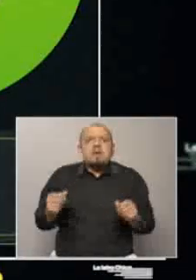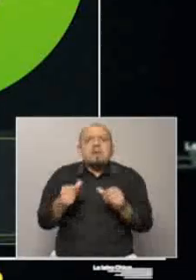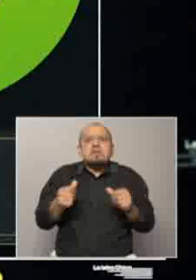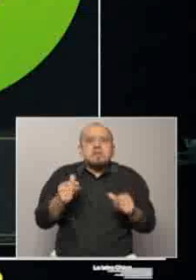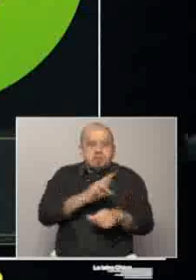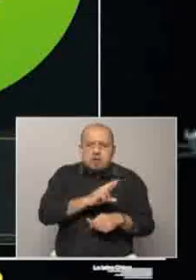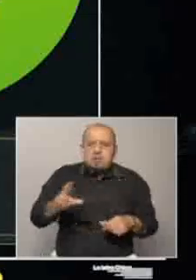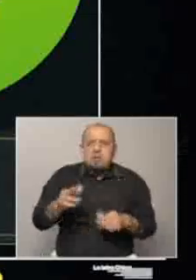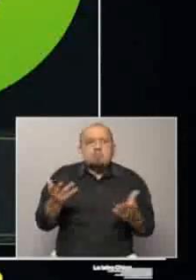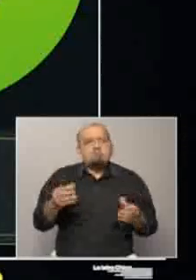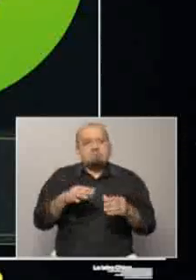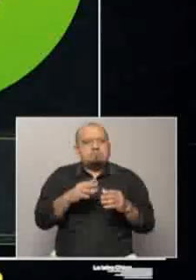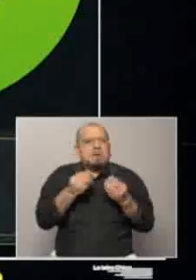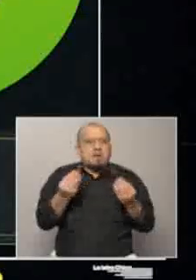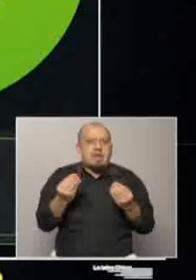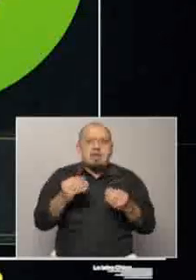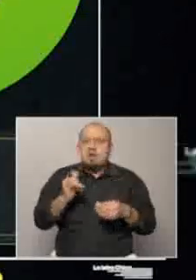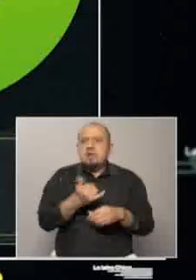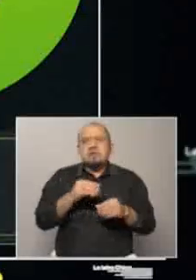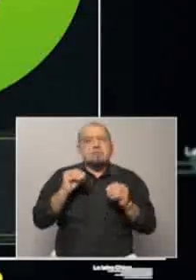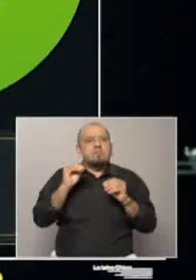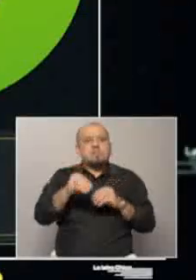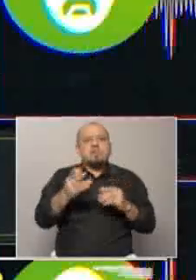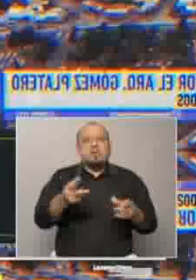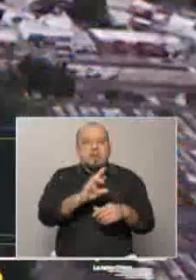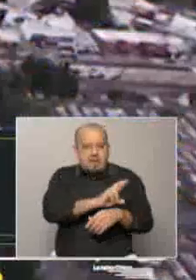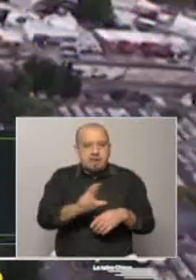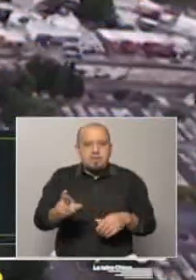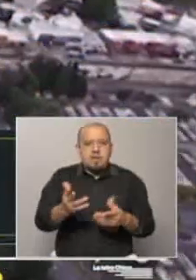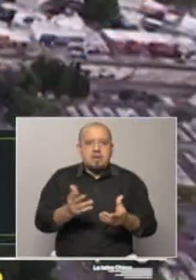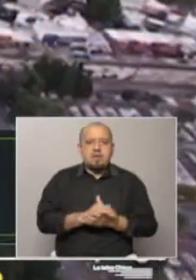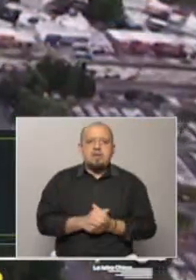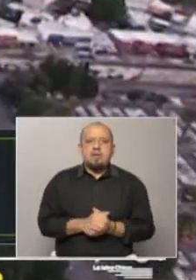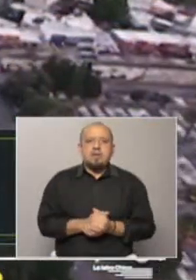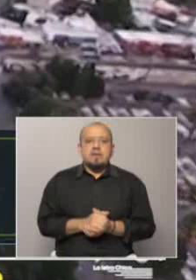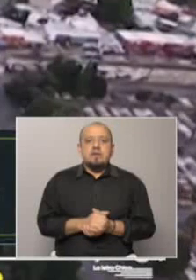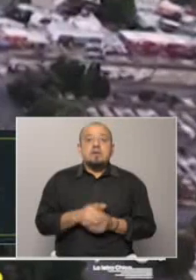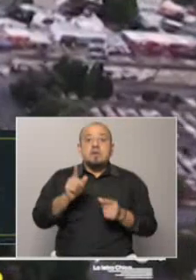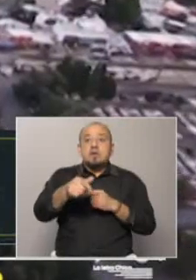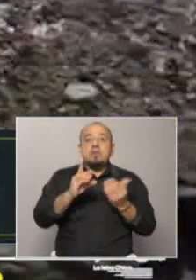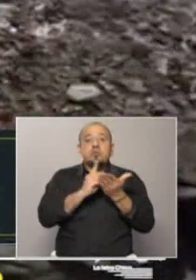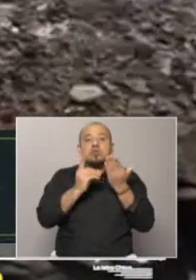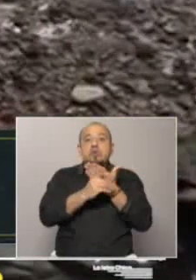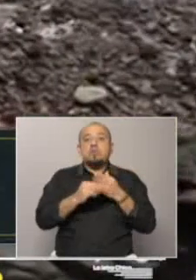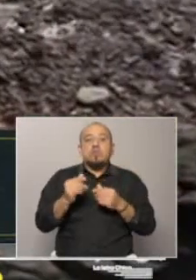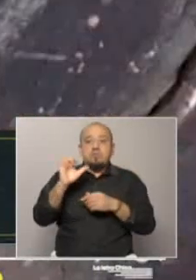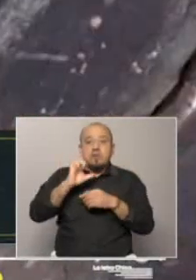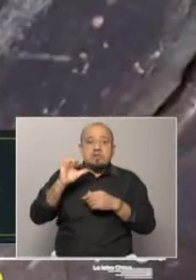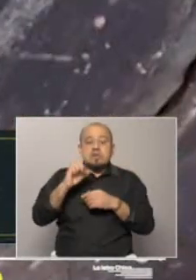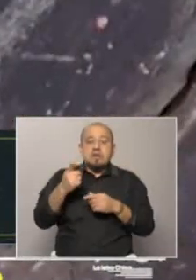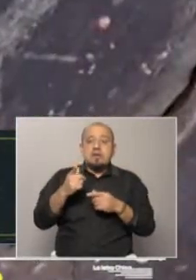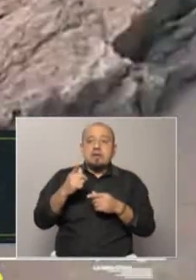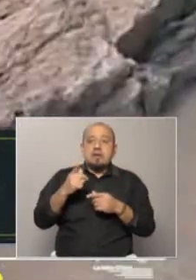la Rambla, para poner cosas. Ya claro. Está, la hicieron. Ya pusieron una cosa ahí, la Rambla. El proyecto que es financiado por empresas privadas, sí,